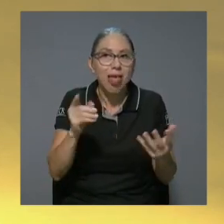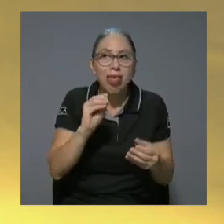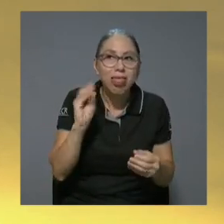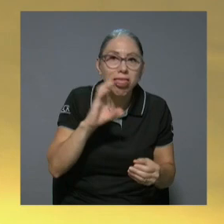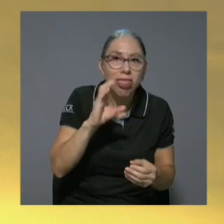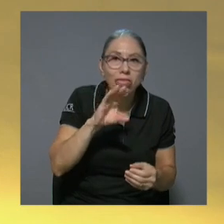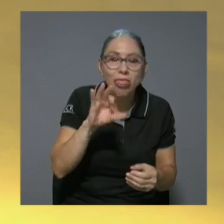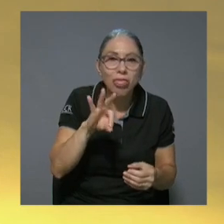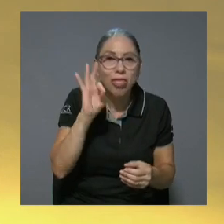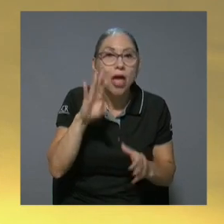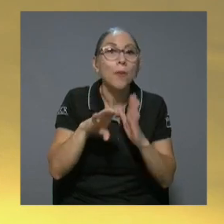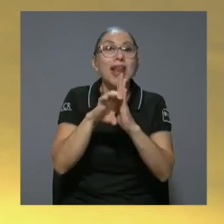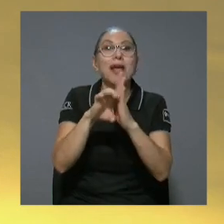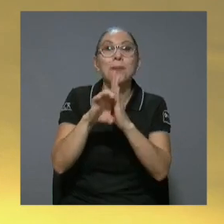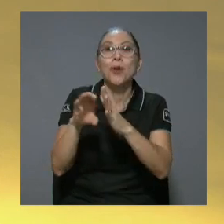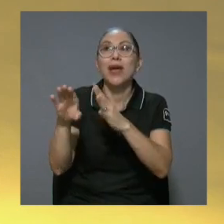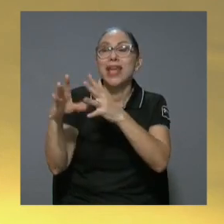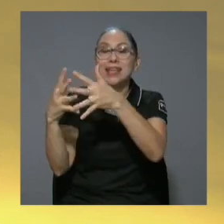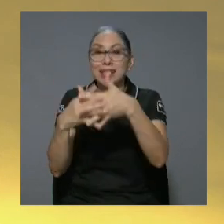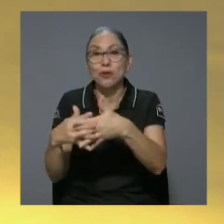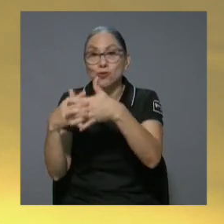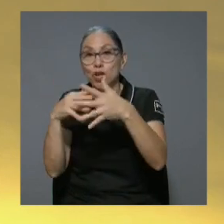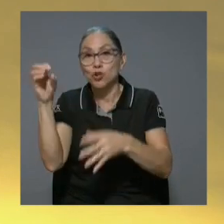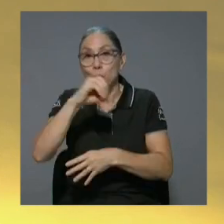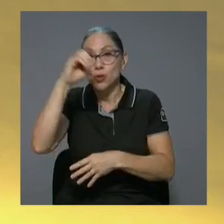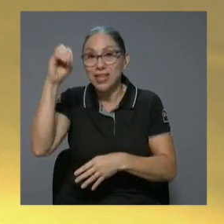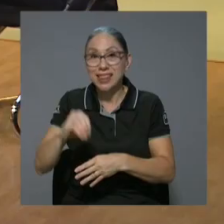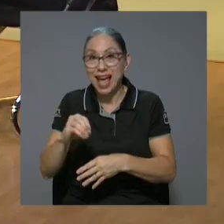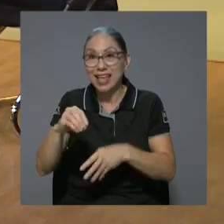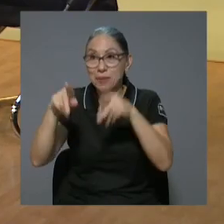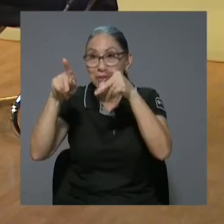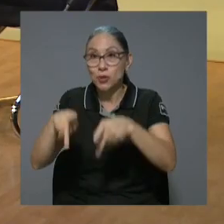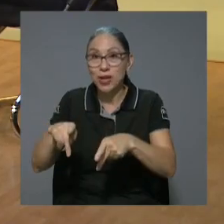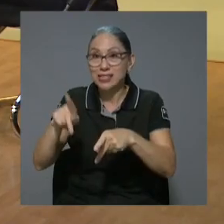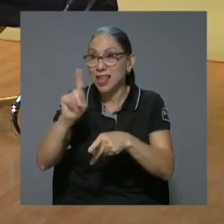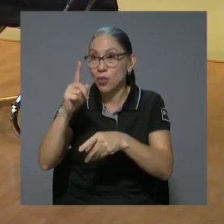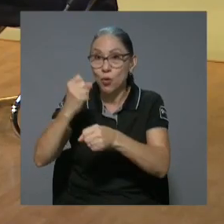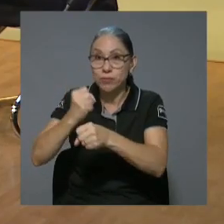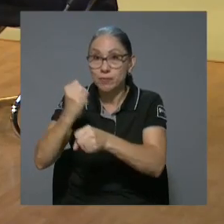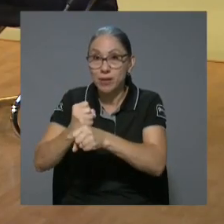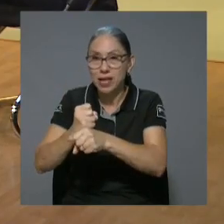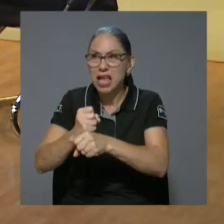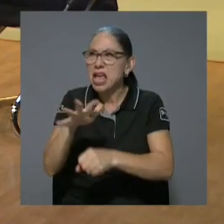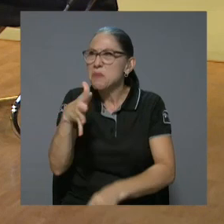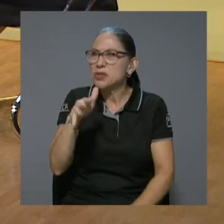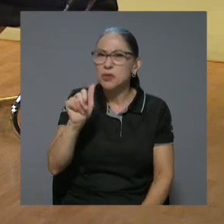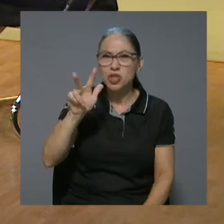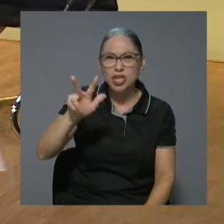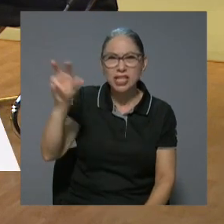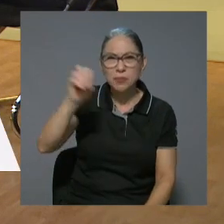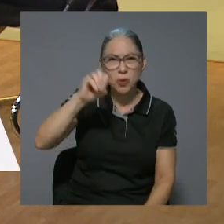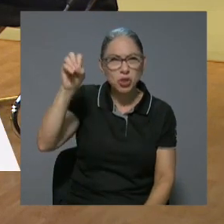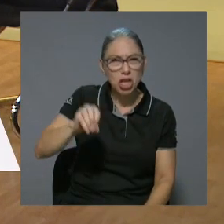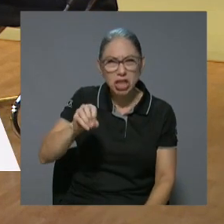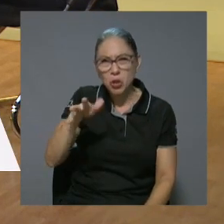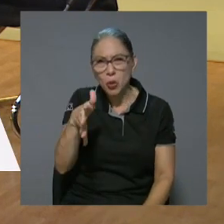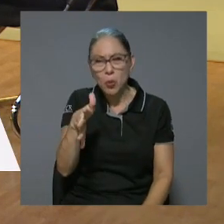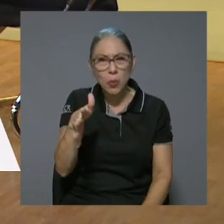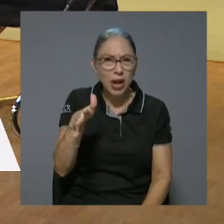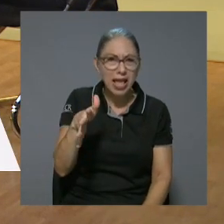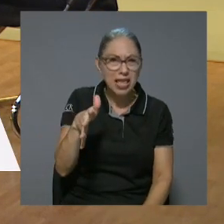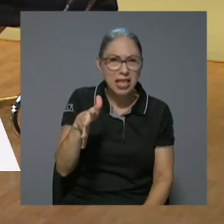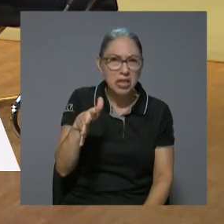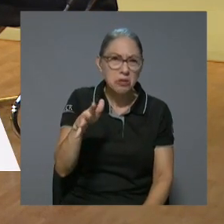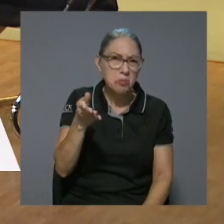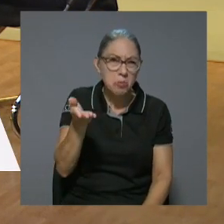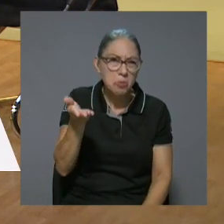por decir algo, de Estados Unidos, que es algo así como 3%, por ahí, poquito